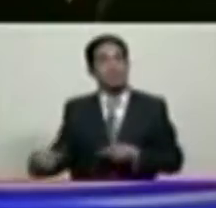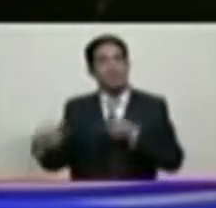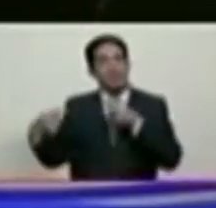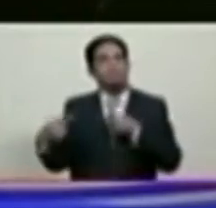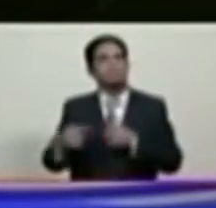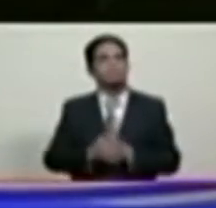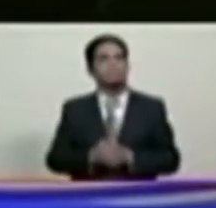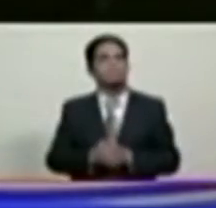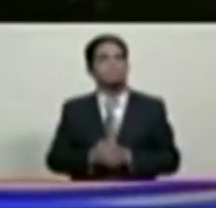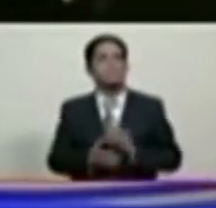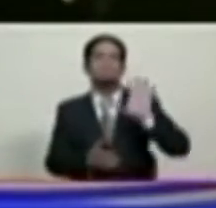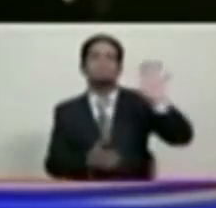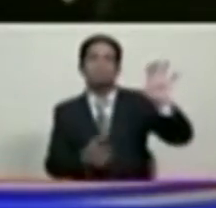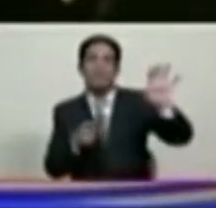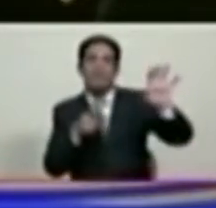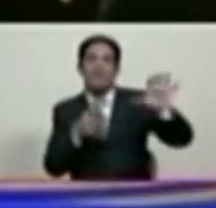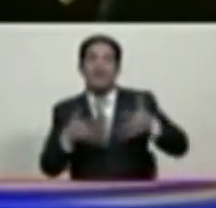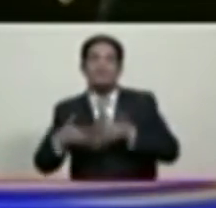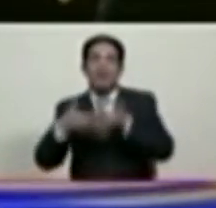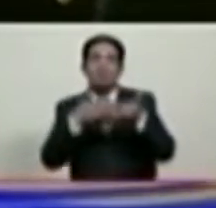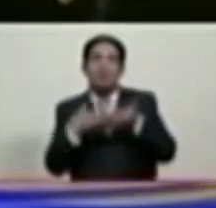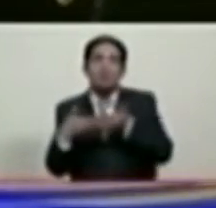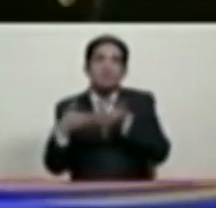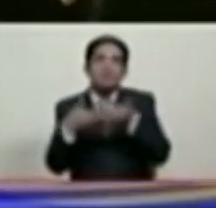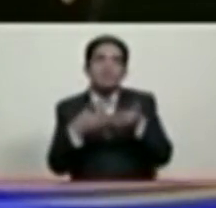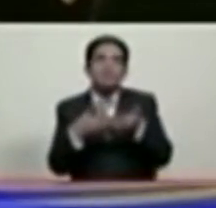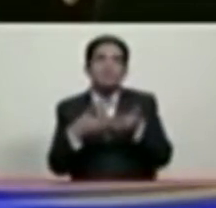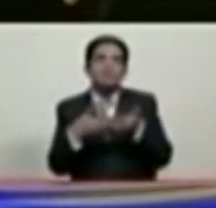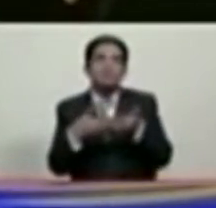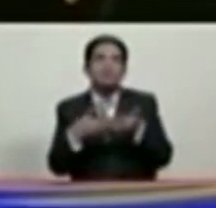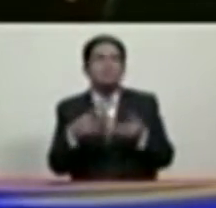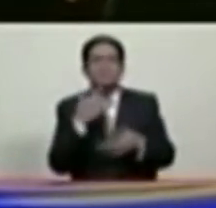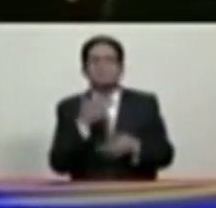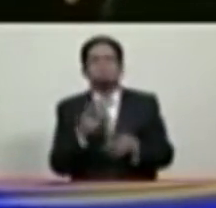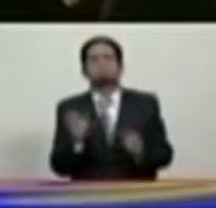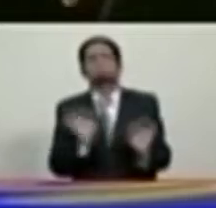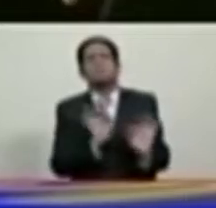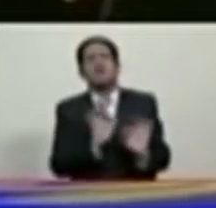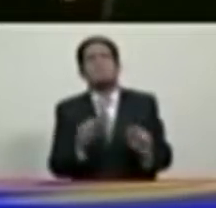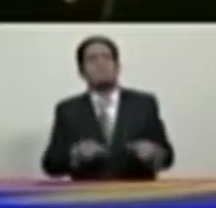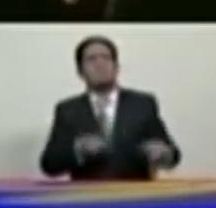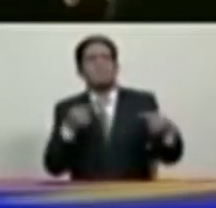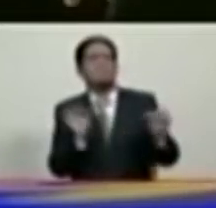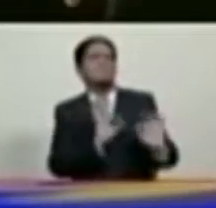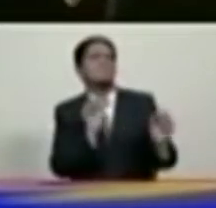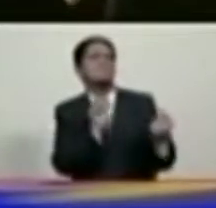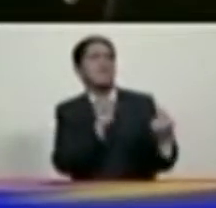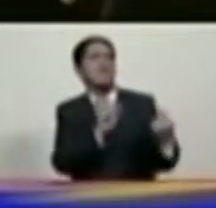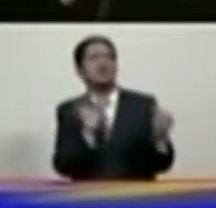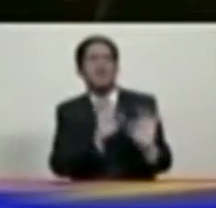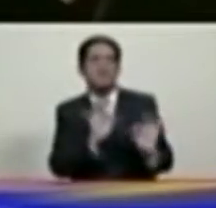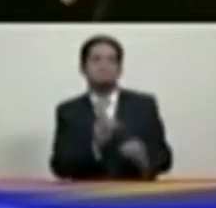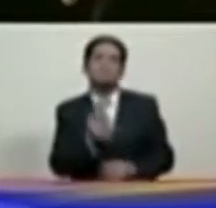El imperio estadounidense ha dado la orden de nada de diálogo, cero diálogo. Es un error.